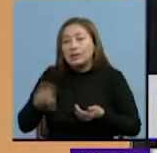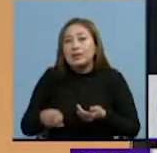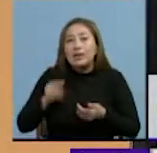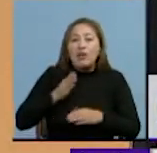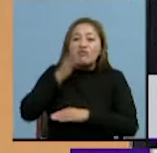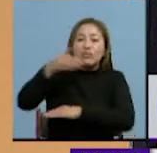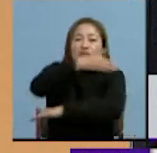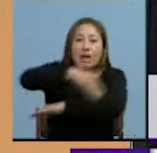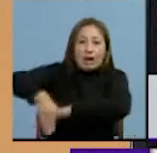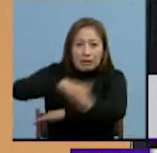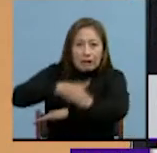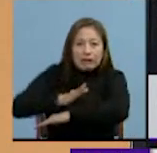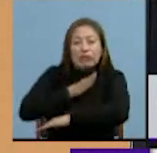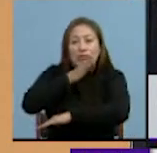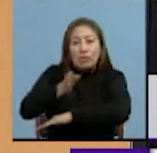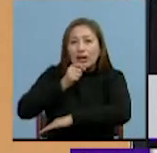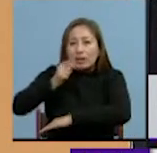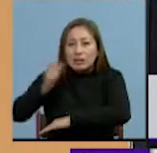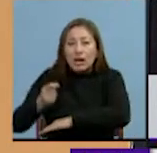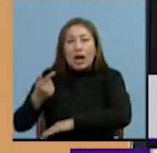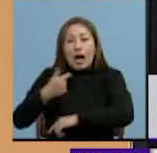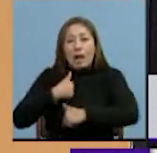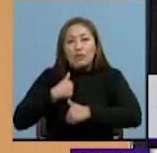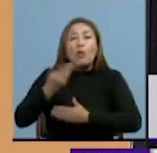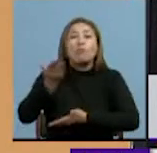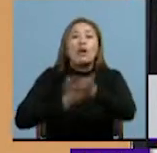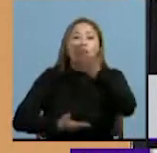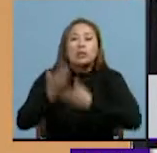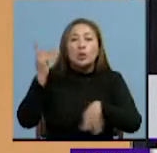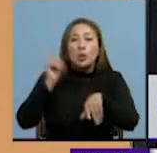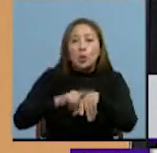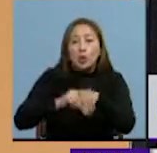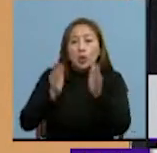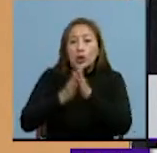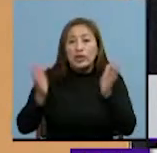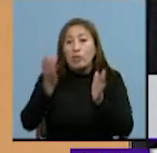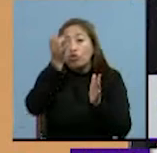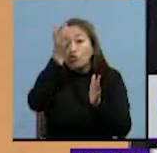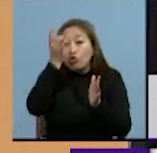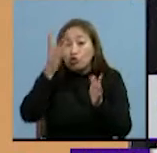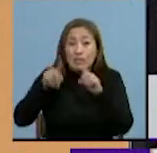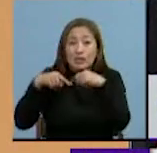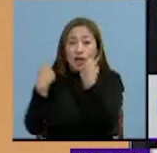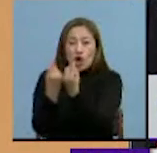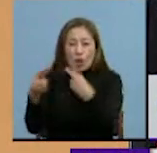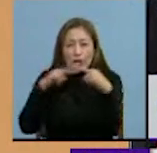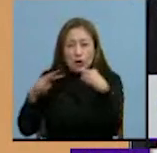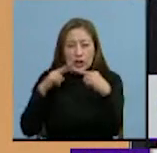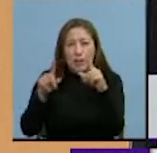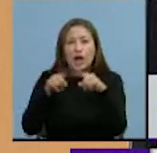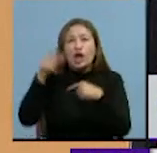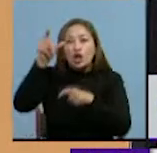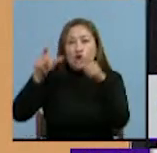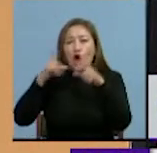Salimos a la calle. A mí me tocó compartir el momento con la gente de 12 Apóstoles y con Rodrigo Chiligüey y